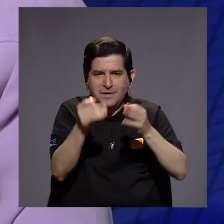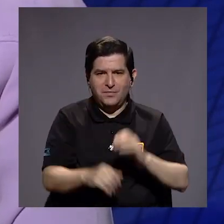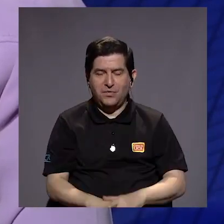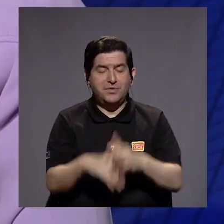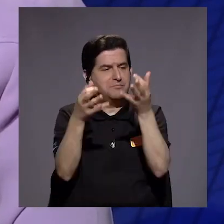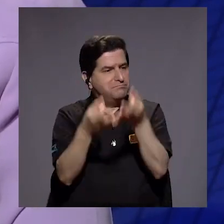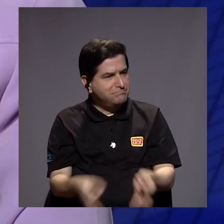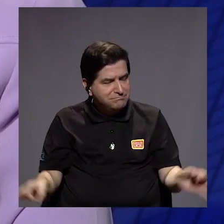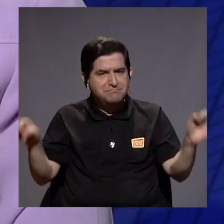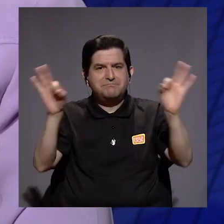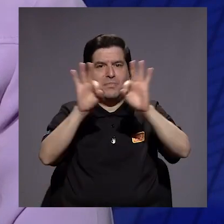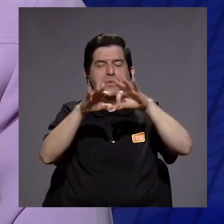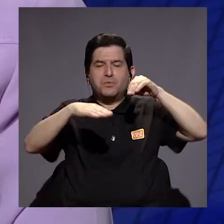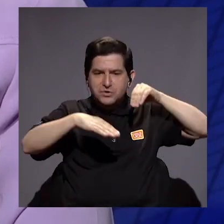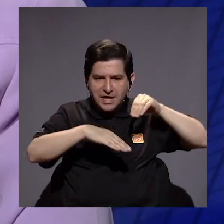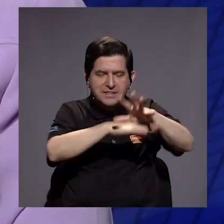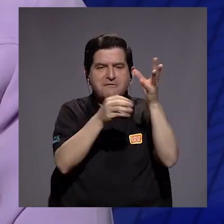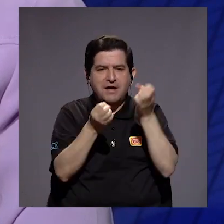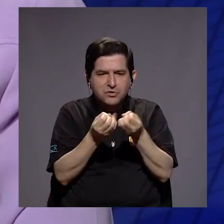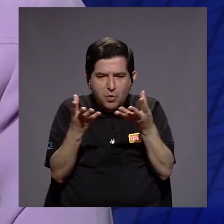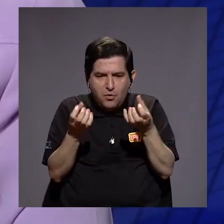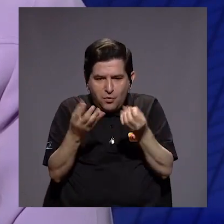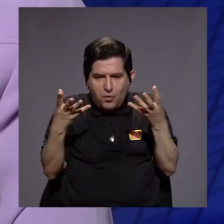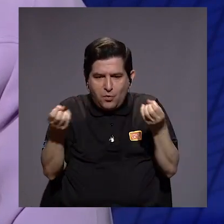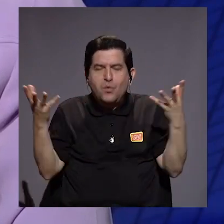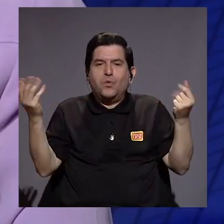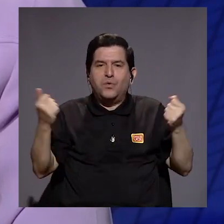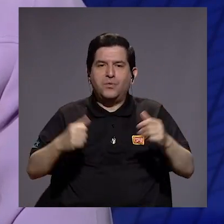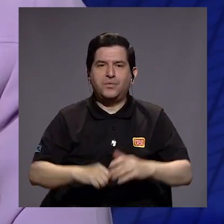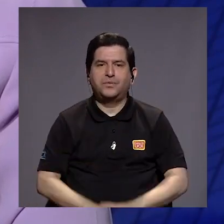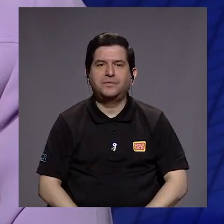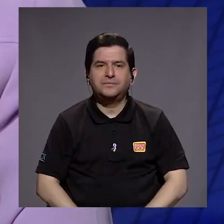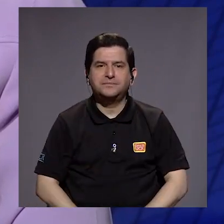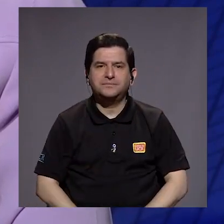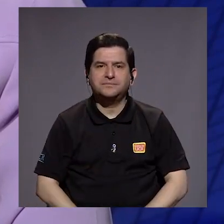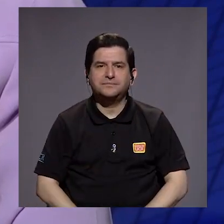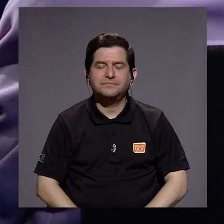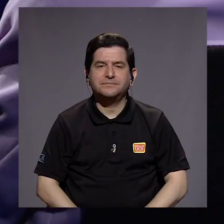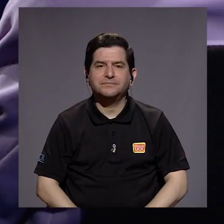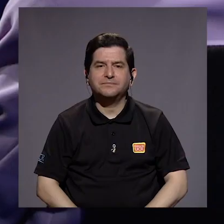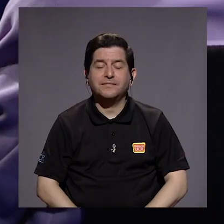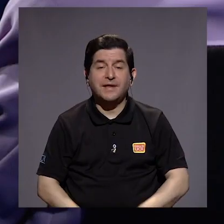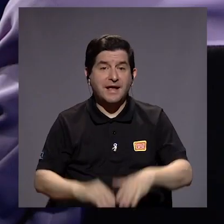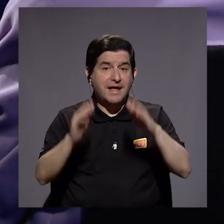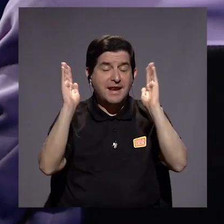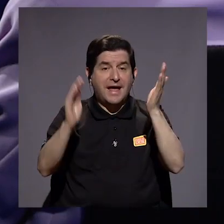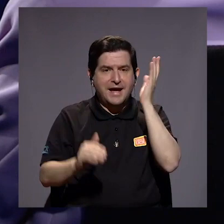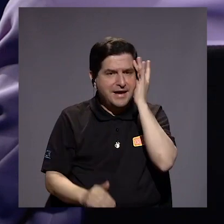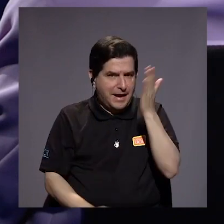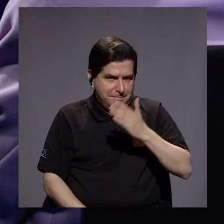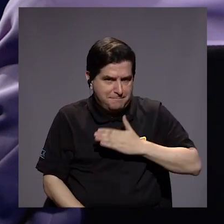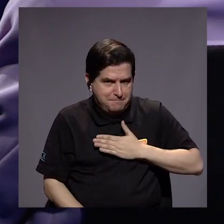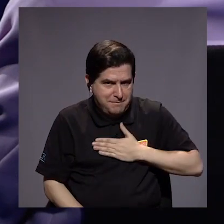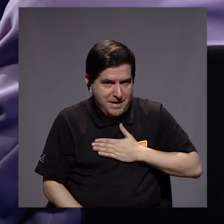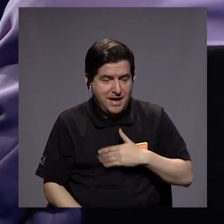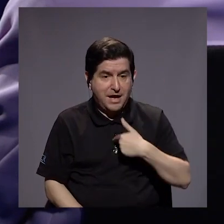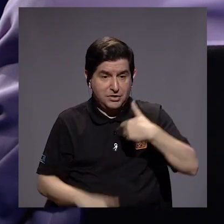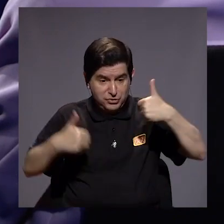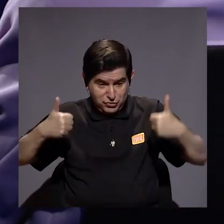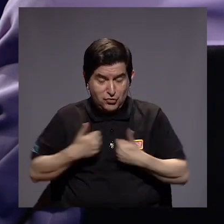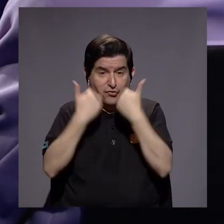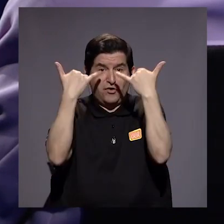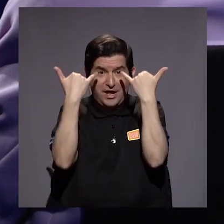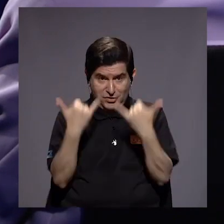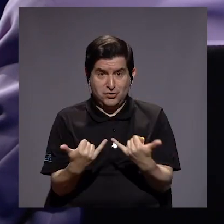Es fundamental ese efecto multiplicador. Pues, la gran preocupación mía cuando tuve el